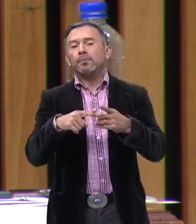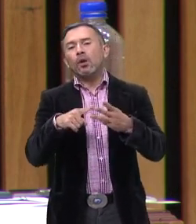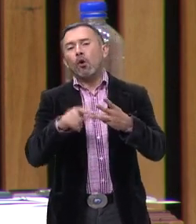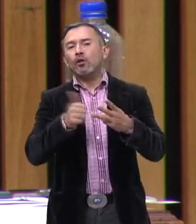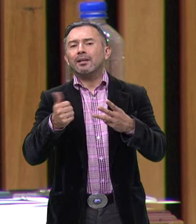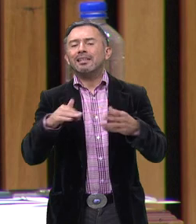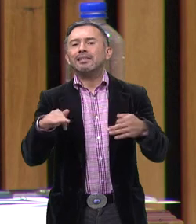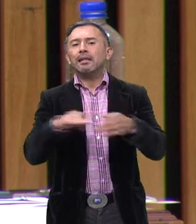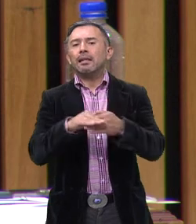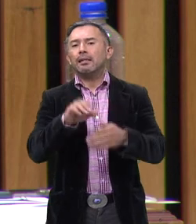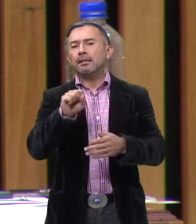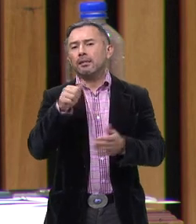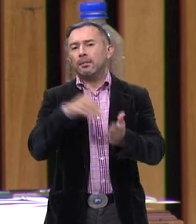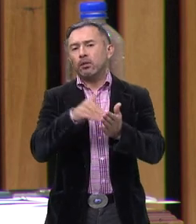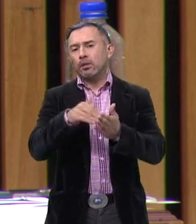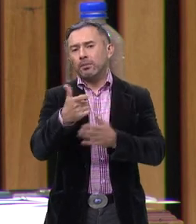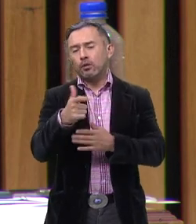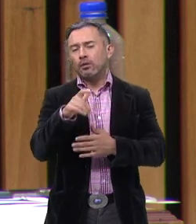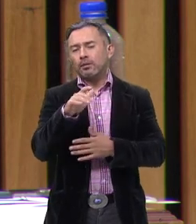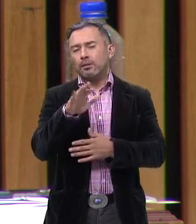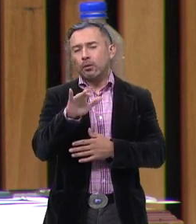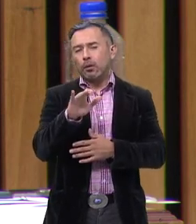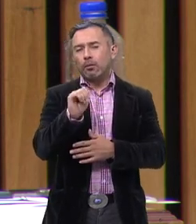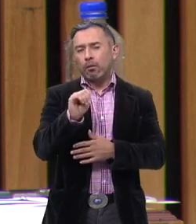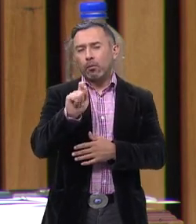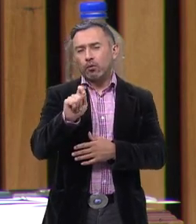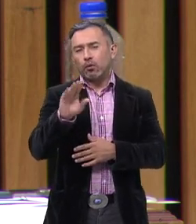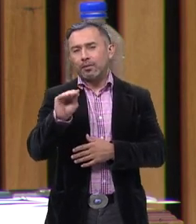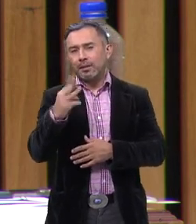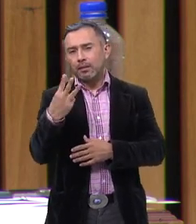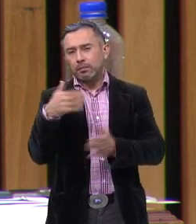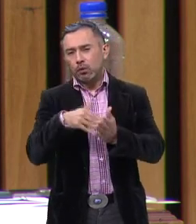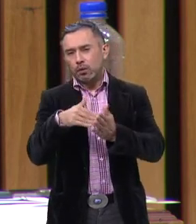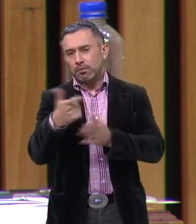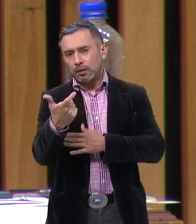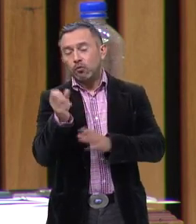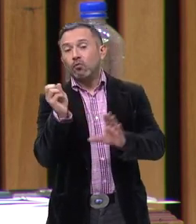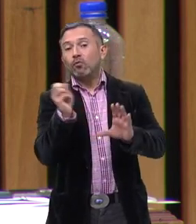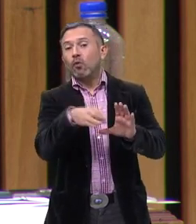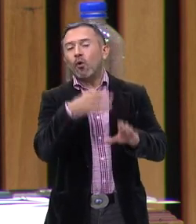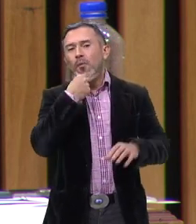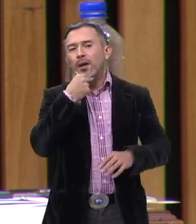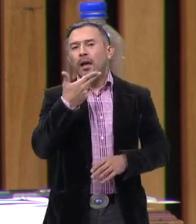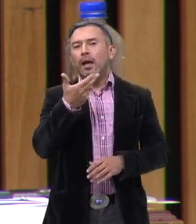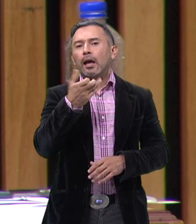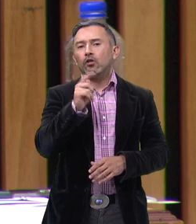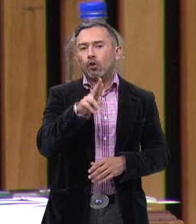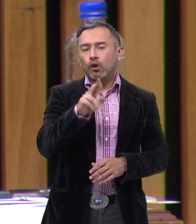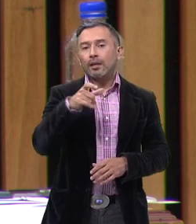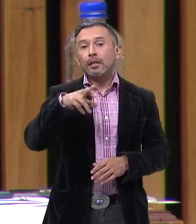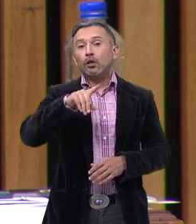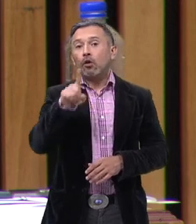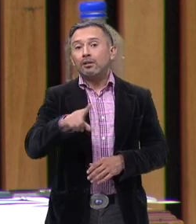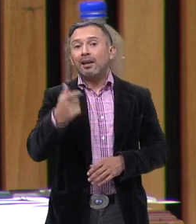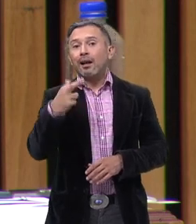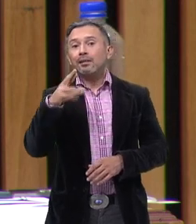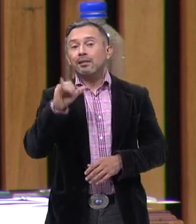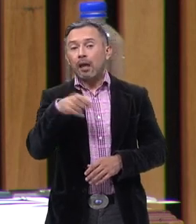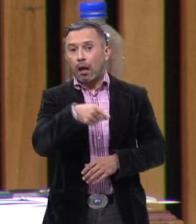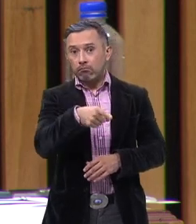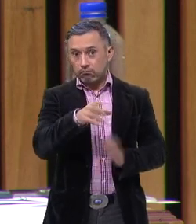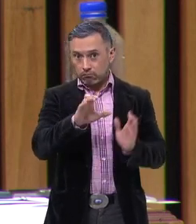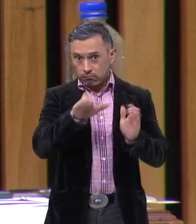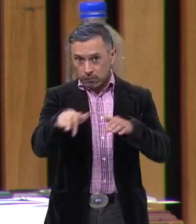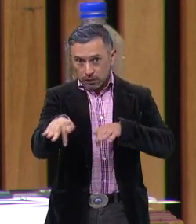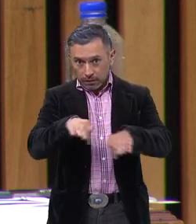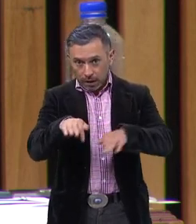de pesos 59.93 millones al ciudadano Héctor Quiroz García quien no tiene relación laboral alguna